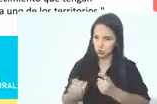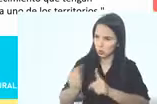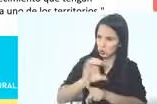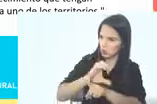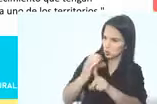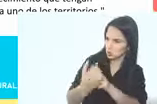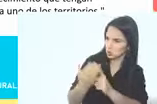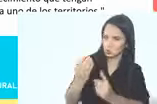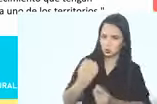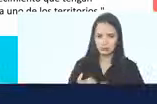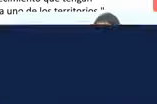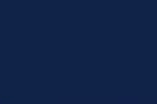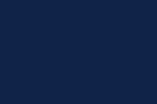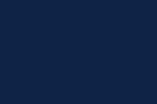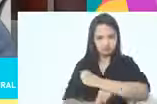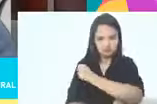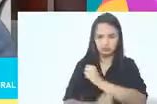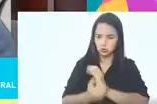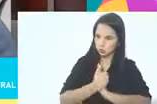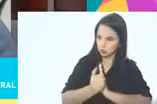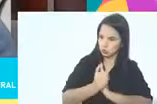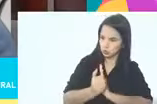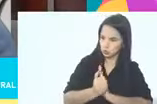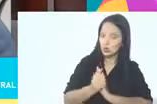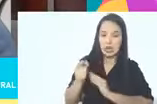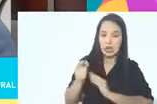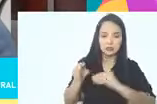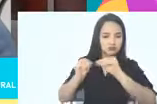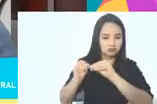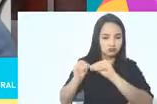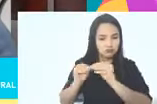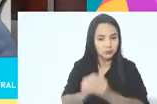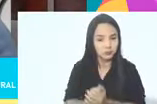Bueno, buenas tardes a los compañeros de los Córdobas.